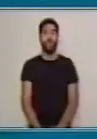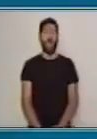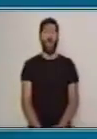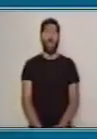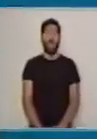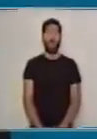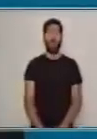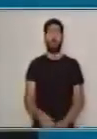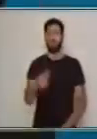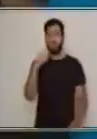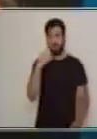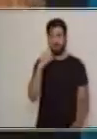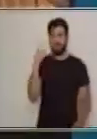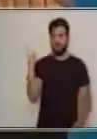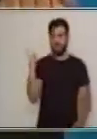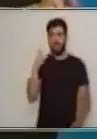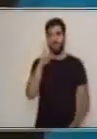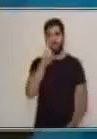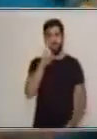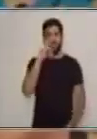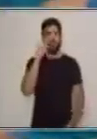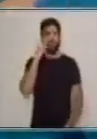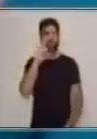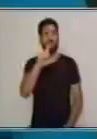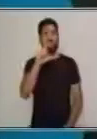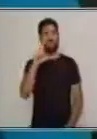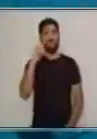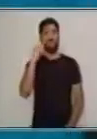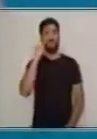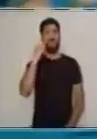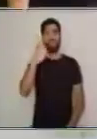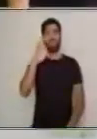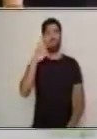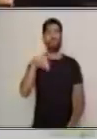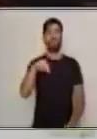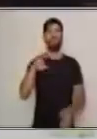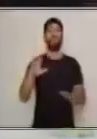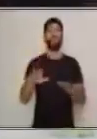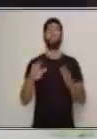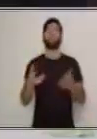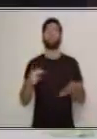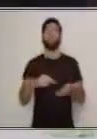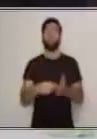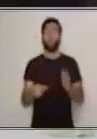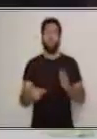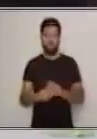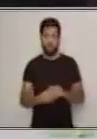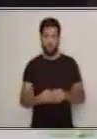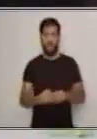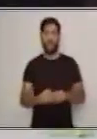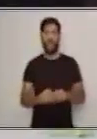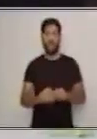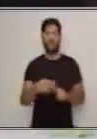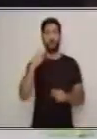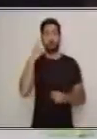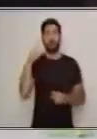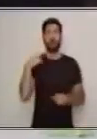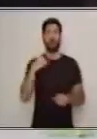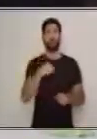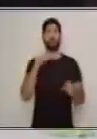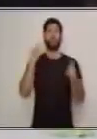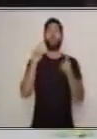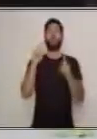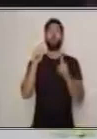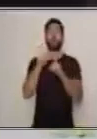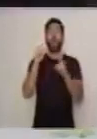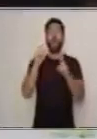La dicción. ¿Qué es la dicción? La dicción me ayuda a utilizar las palabras correctamente